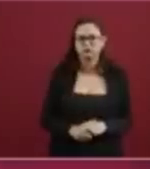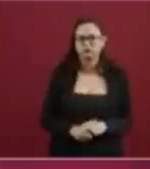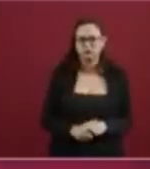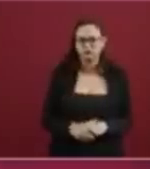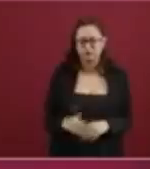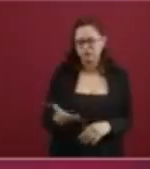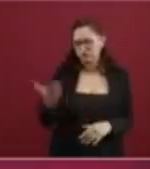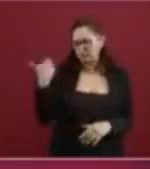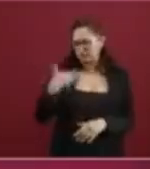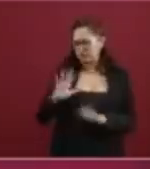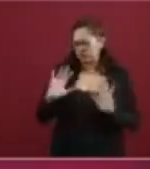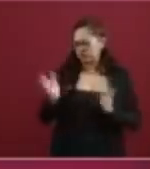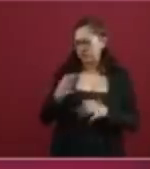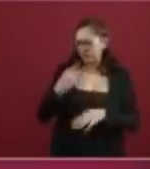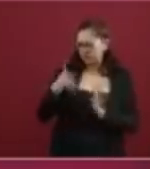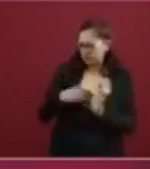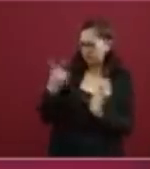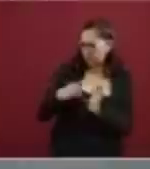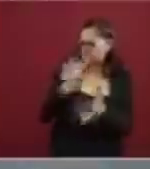informamos